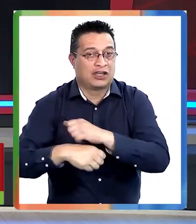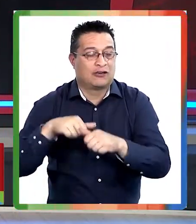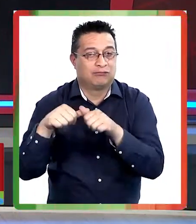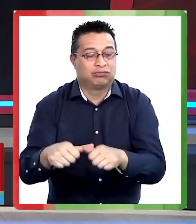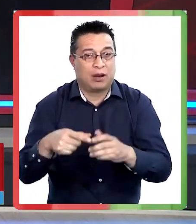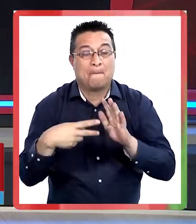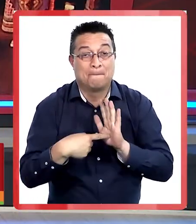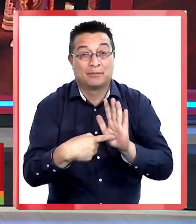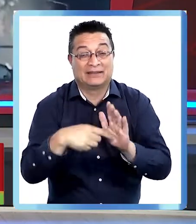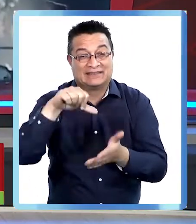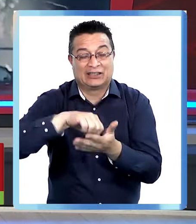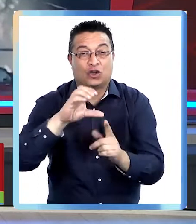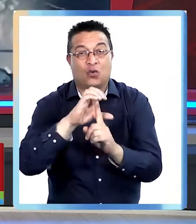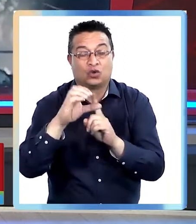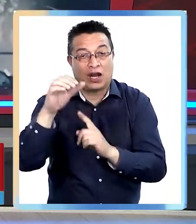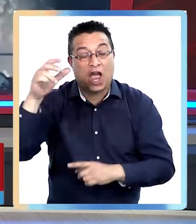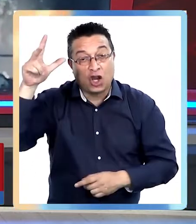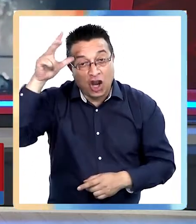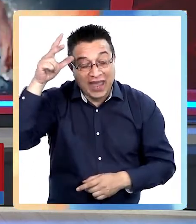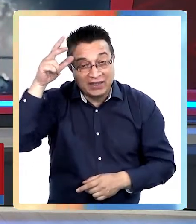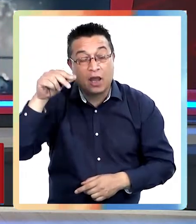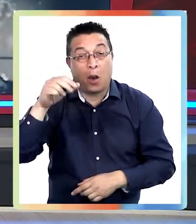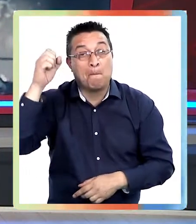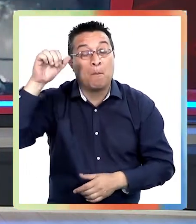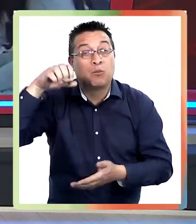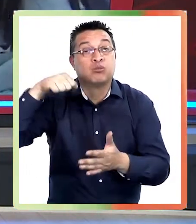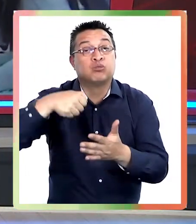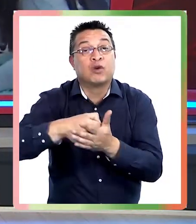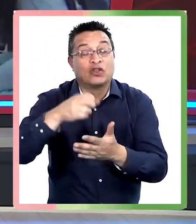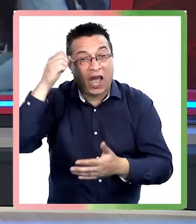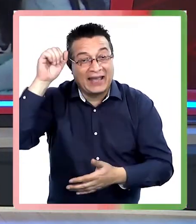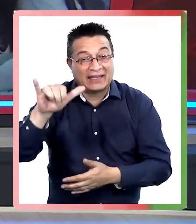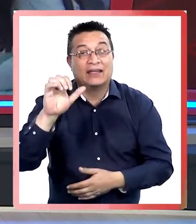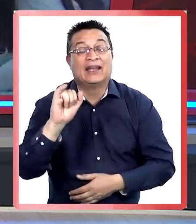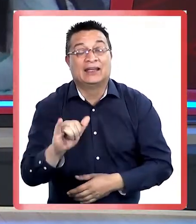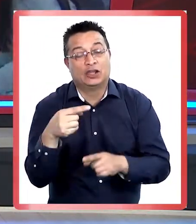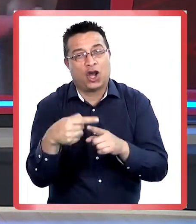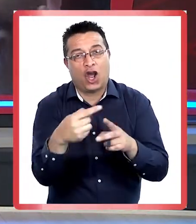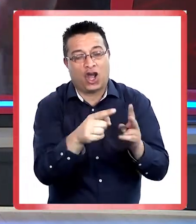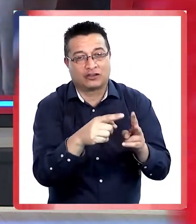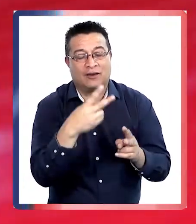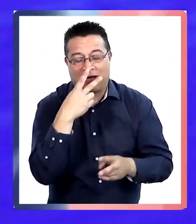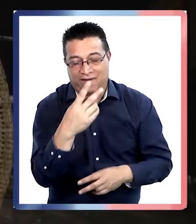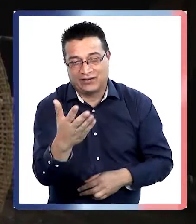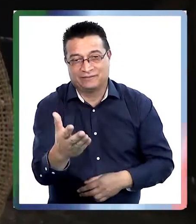presentaciones en el Centro Cultural de Coyhaique, visitas a Puerto Aysén y otras localidades. Santa María Televisión nos cuenta.